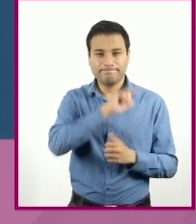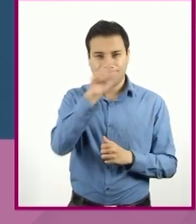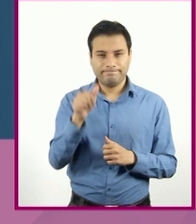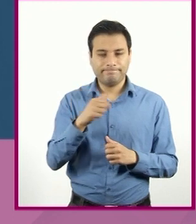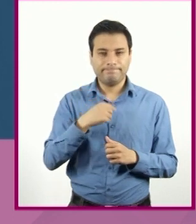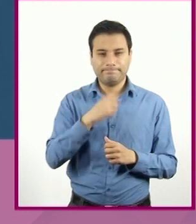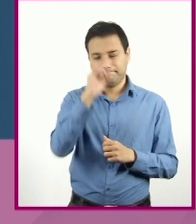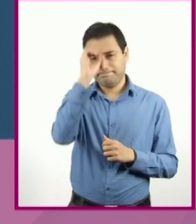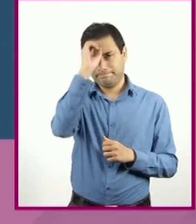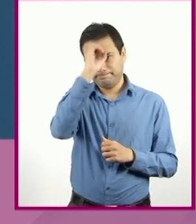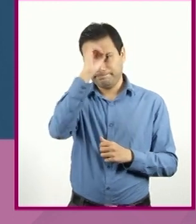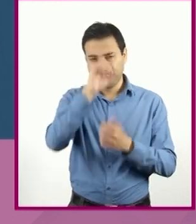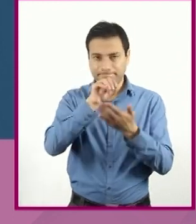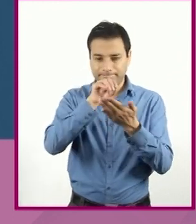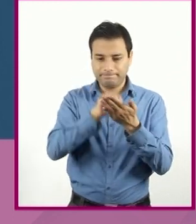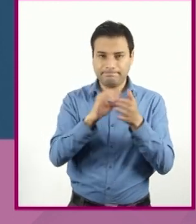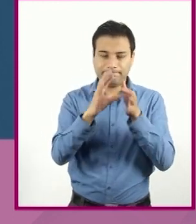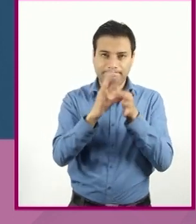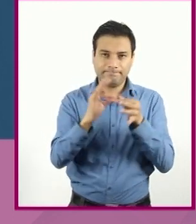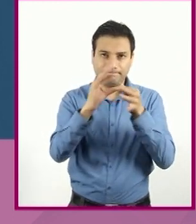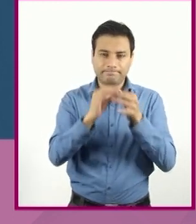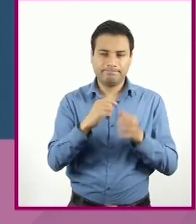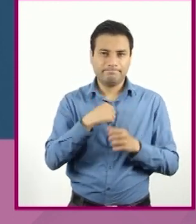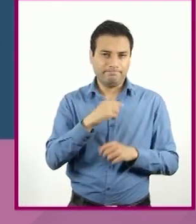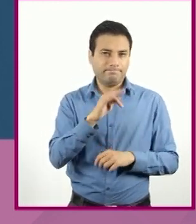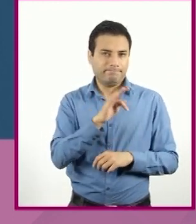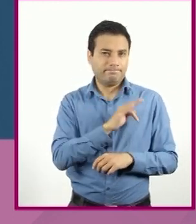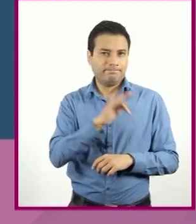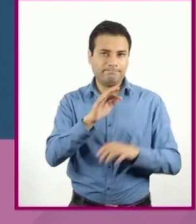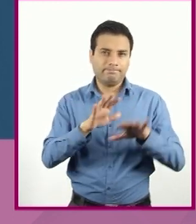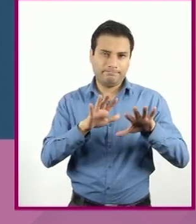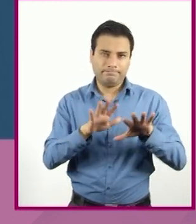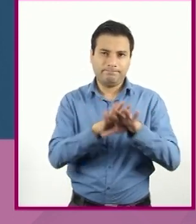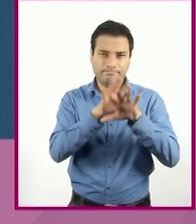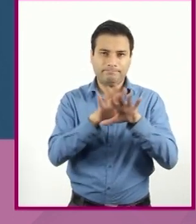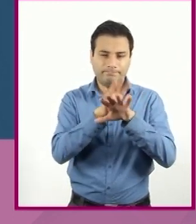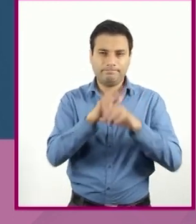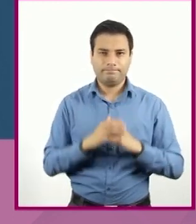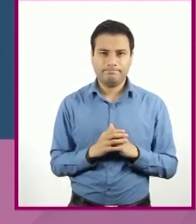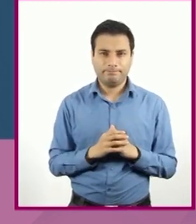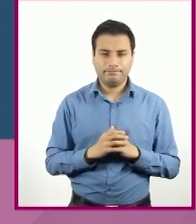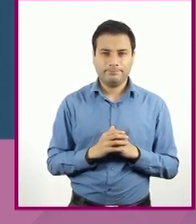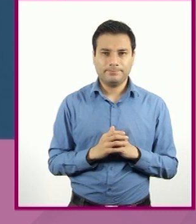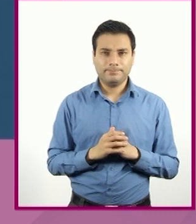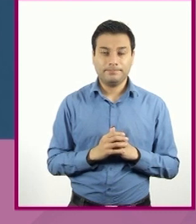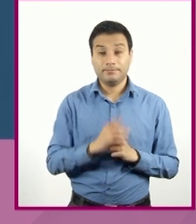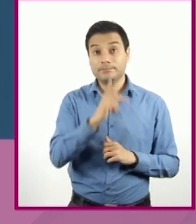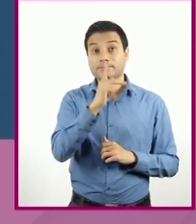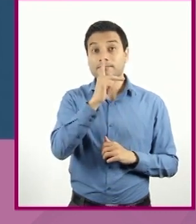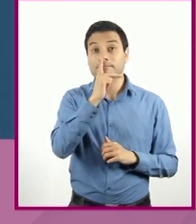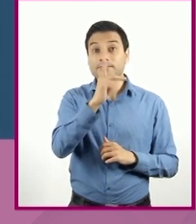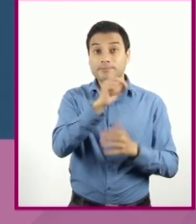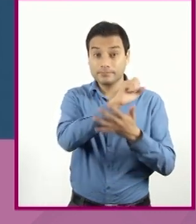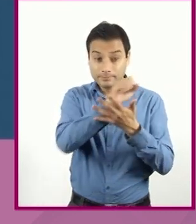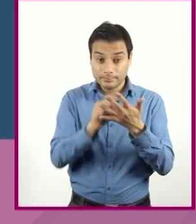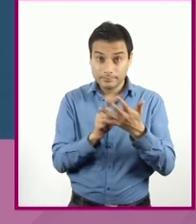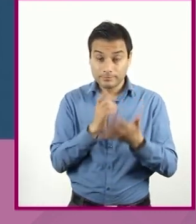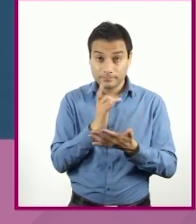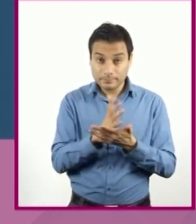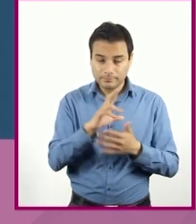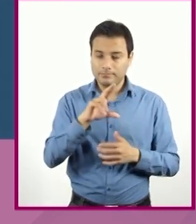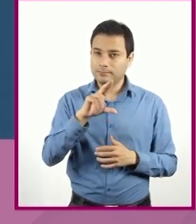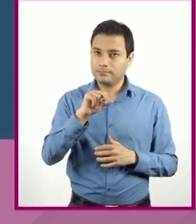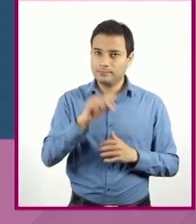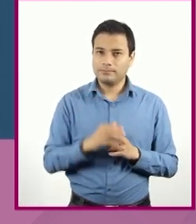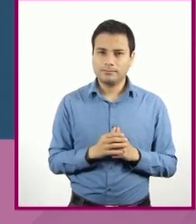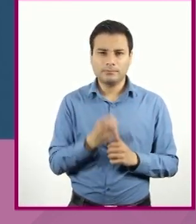persona. Va más allá de cambiar las palabras de otro por sinónimos. Para realizar una cita